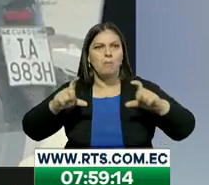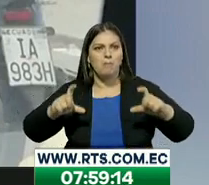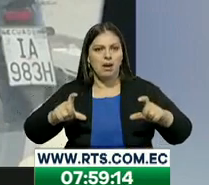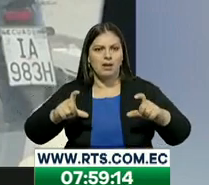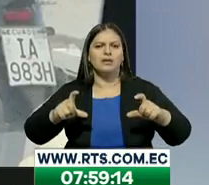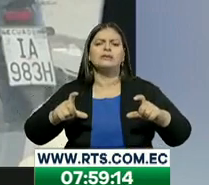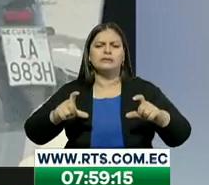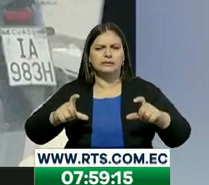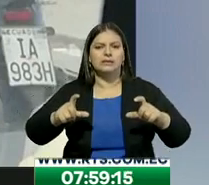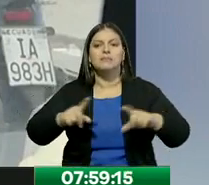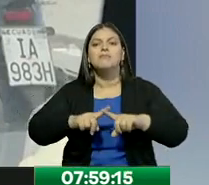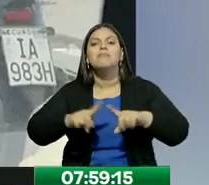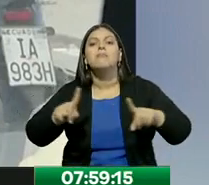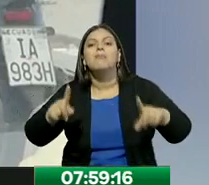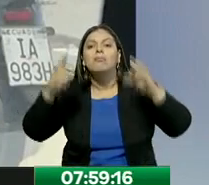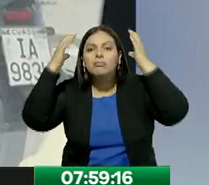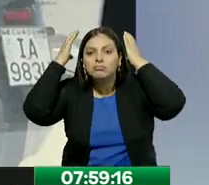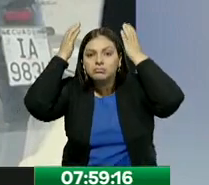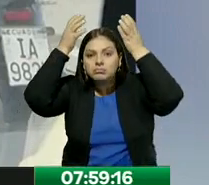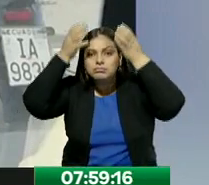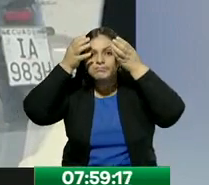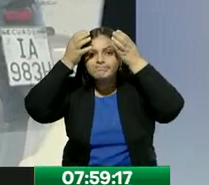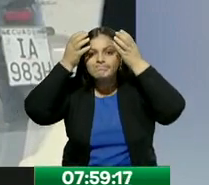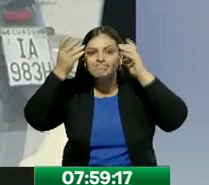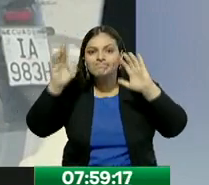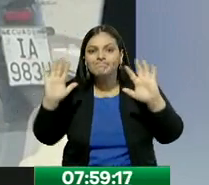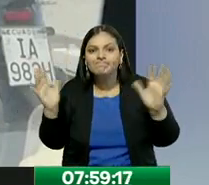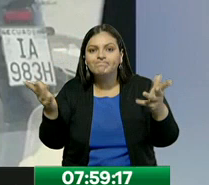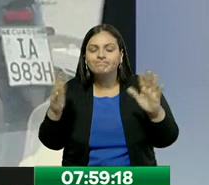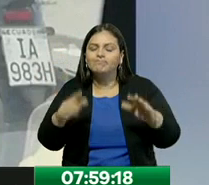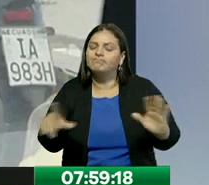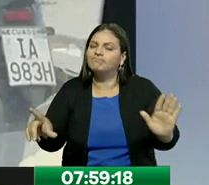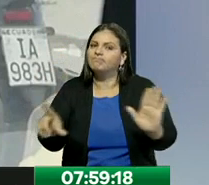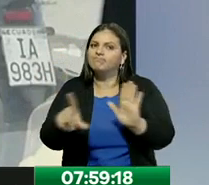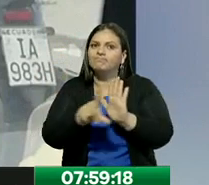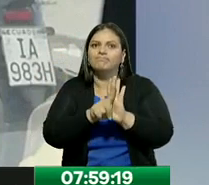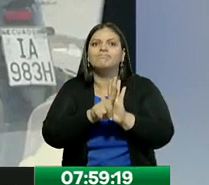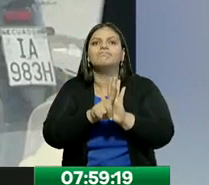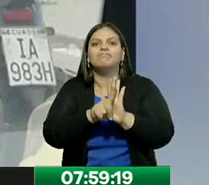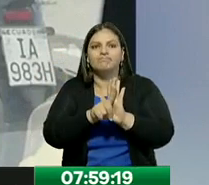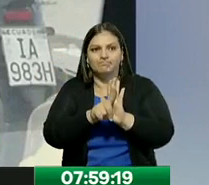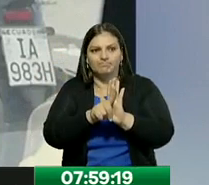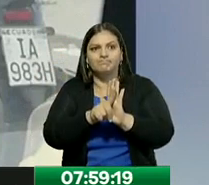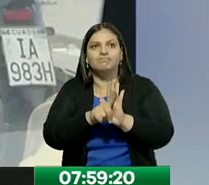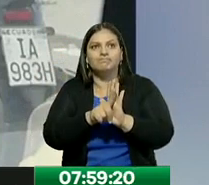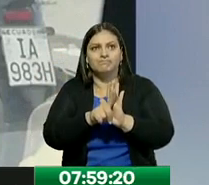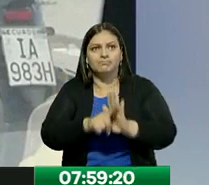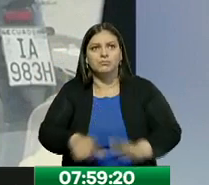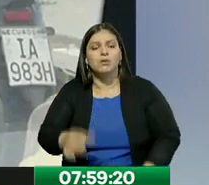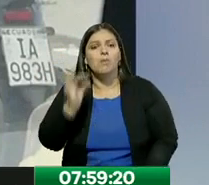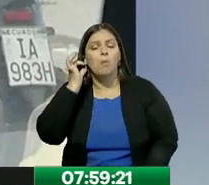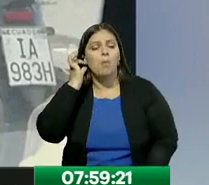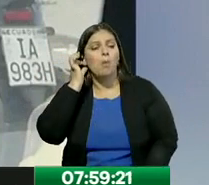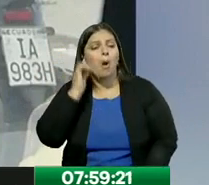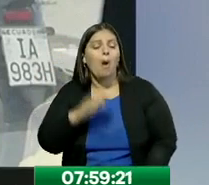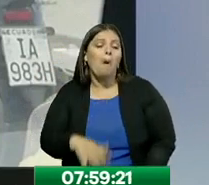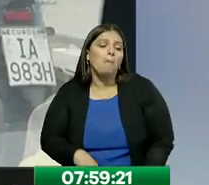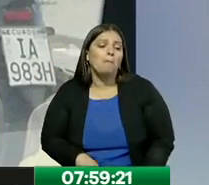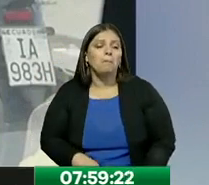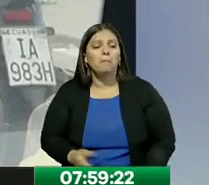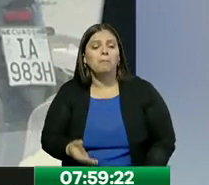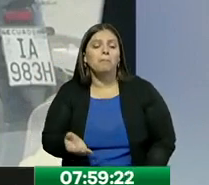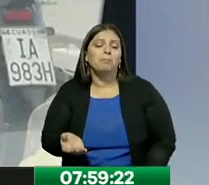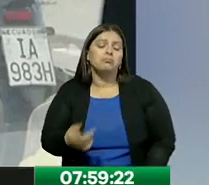está. Si usted lleva a su acompañante, asegúrese, José Luis, que le ponga el casco, pues. Ella tiene que protestar también. Pero ¿por qué supuesto. Tú llevas y yo